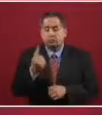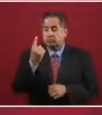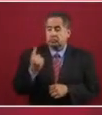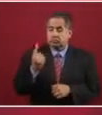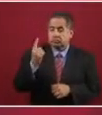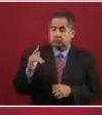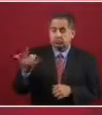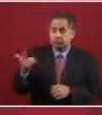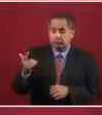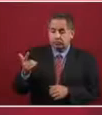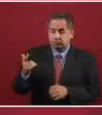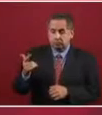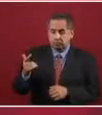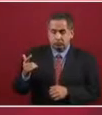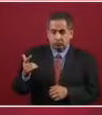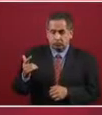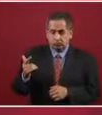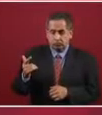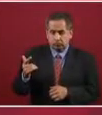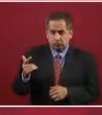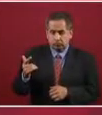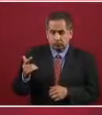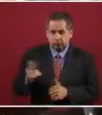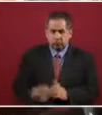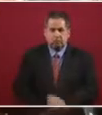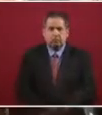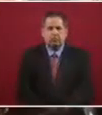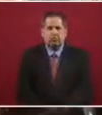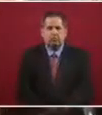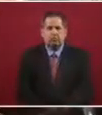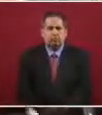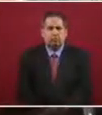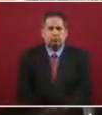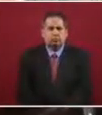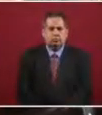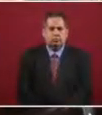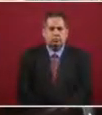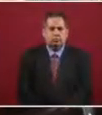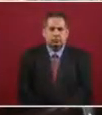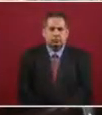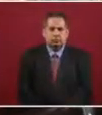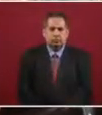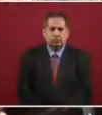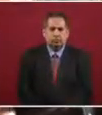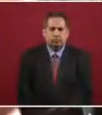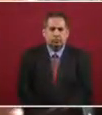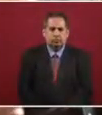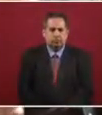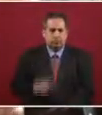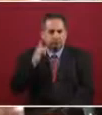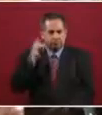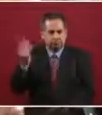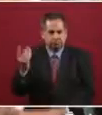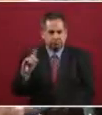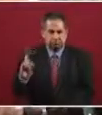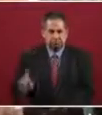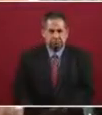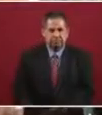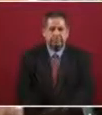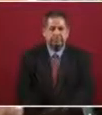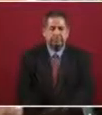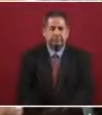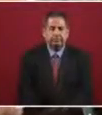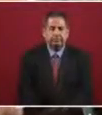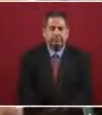julio. De hecho, yo he tocado puertas, perdón, que lo interrumpa, señor presidente, he tocado puertas en la Secretaría del Bienestar aquí en Reforma para que me puedan